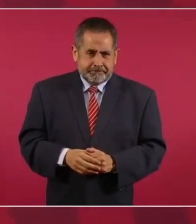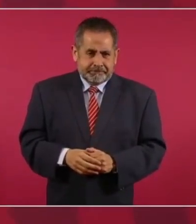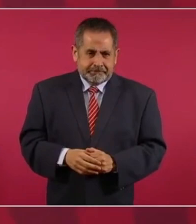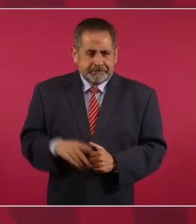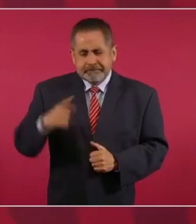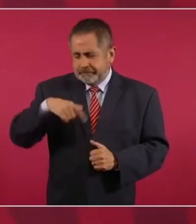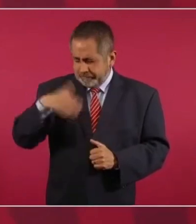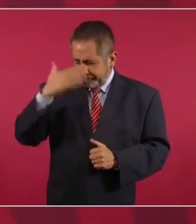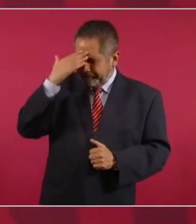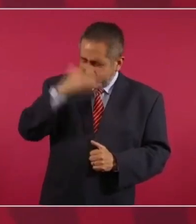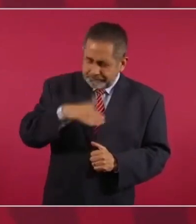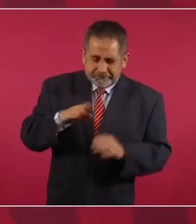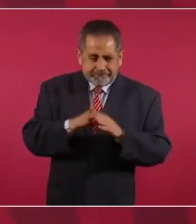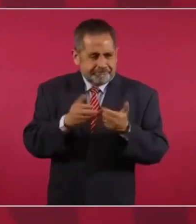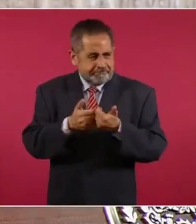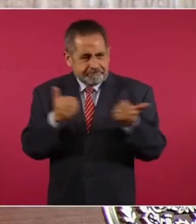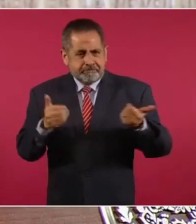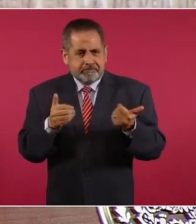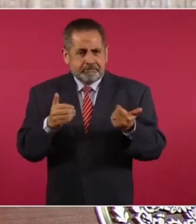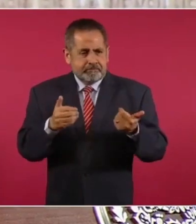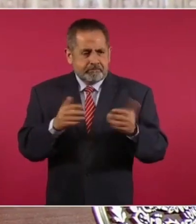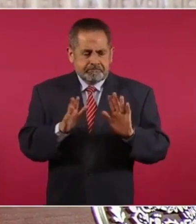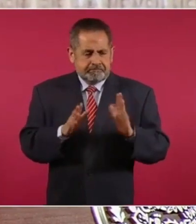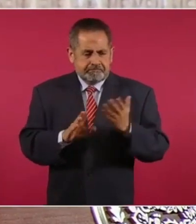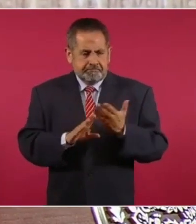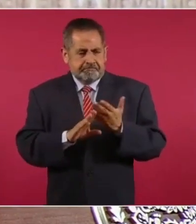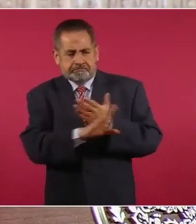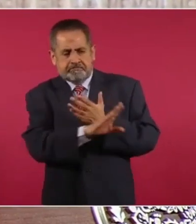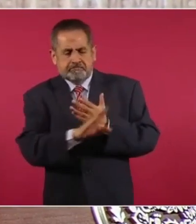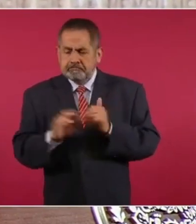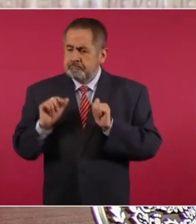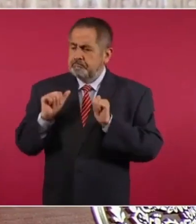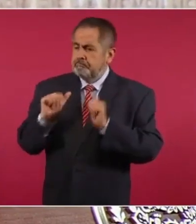que sepan pintar